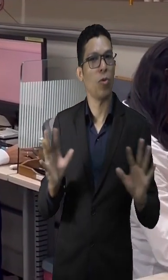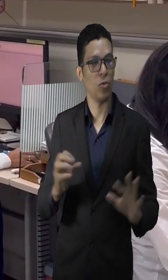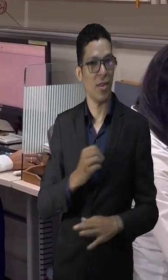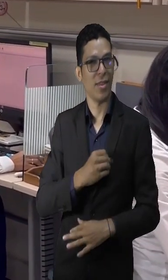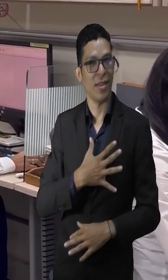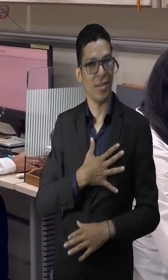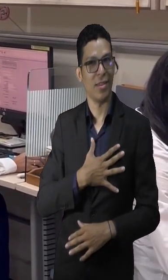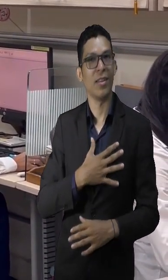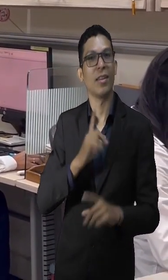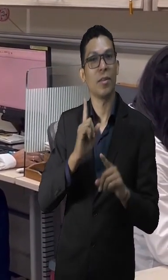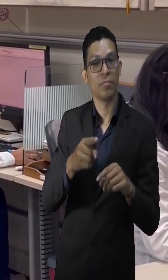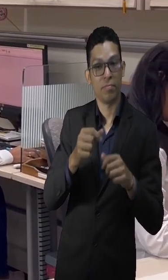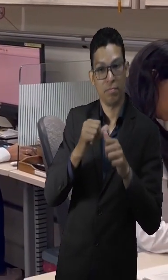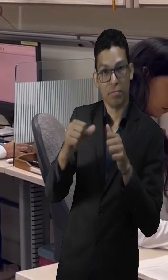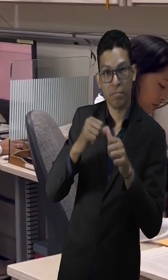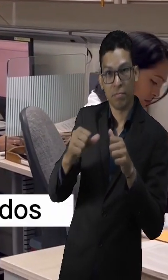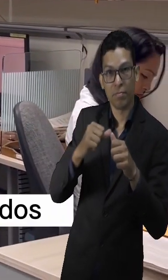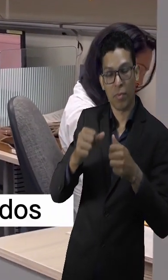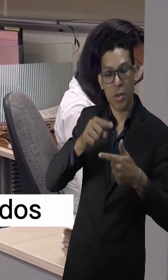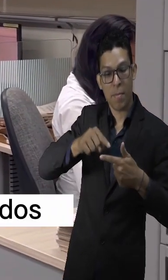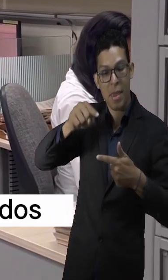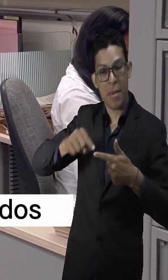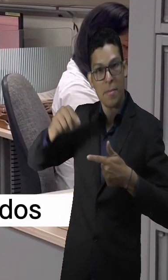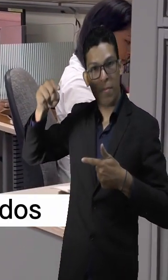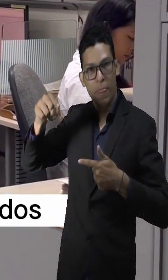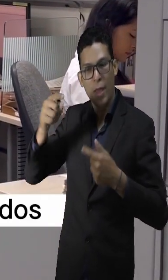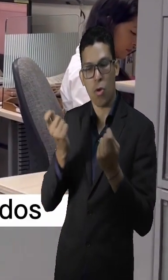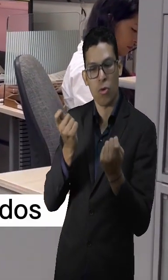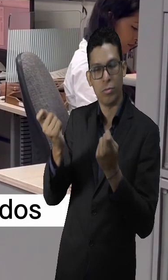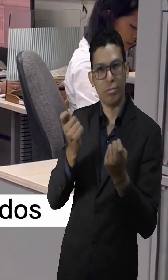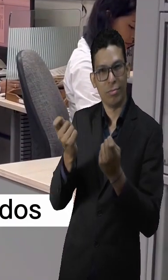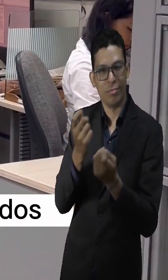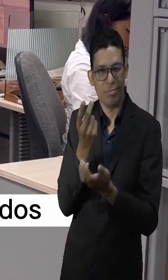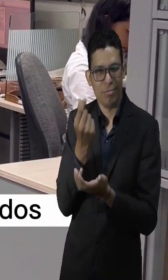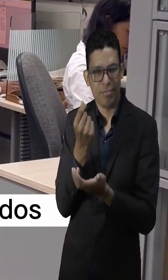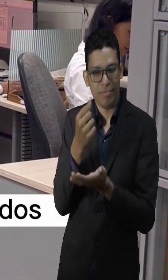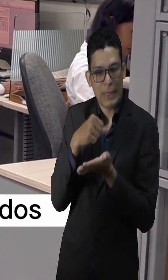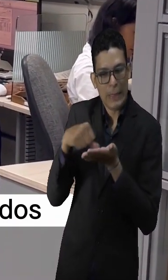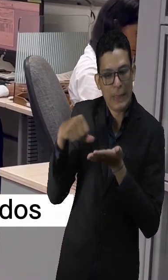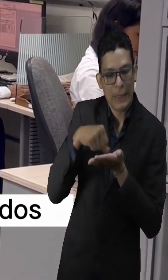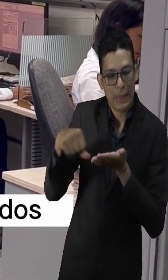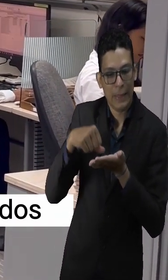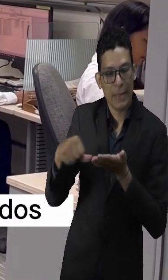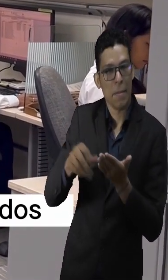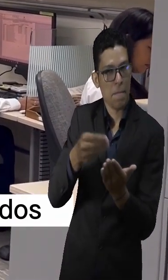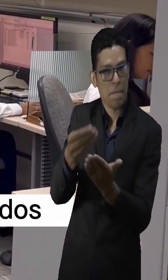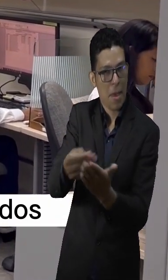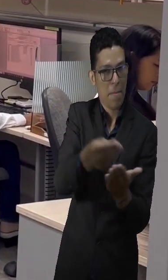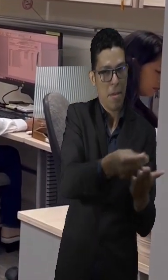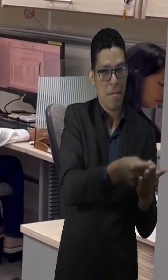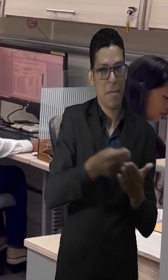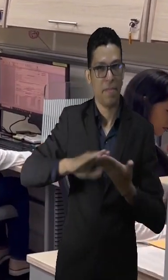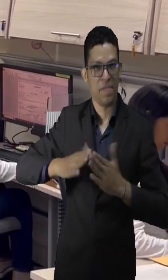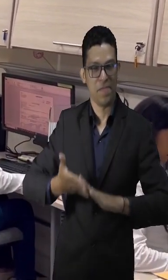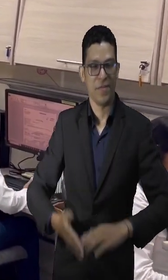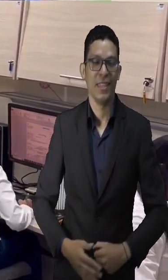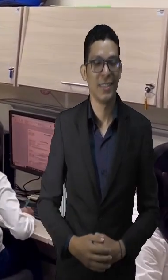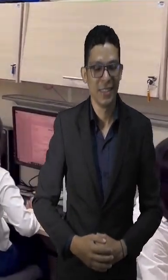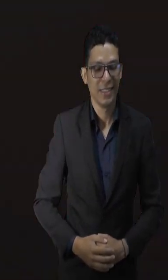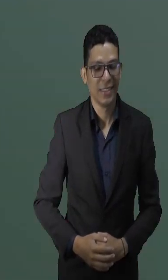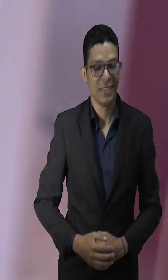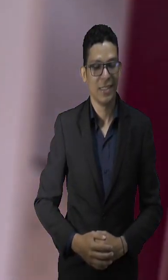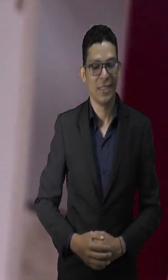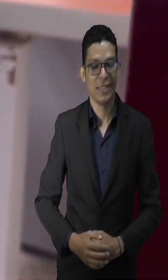oportunidad en los estados contables, el control del presupuesto y los pagos requeridos.